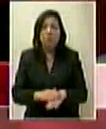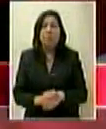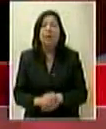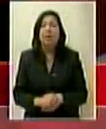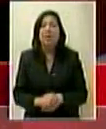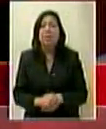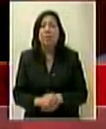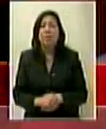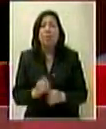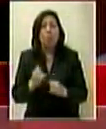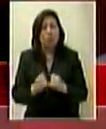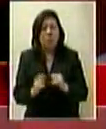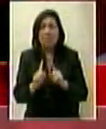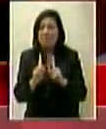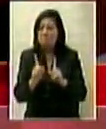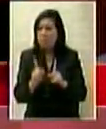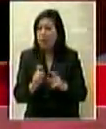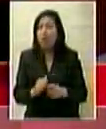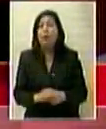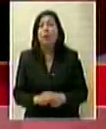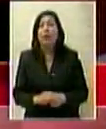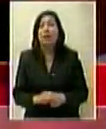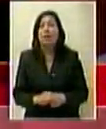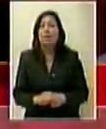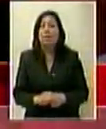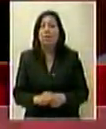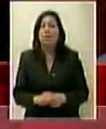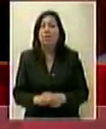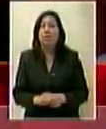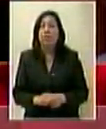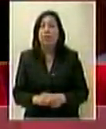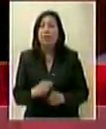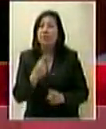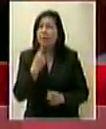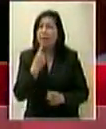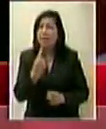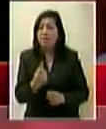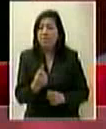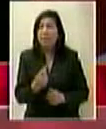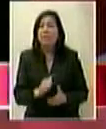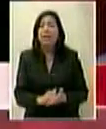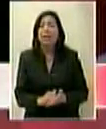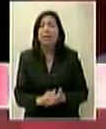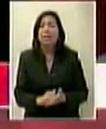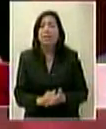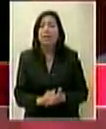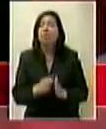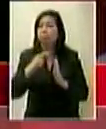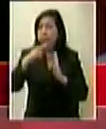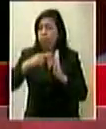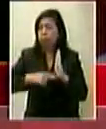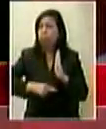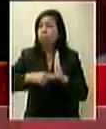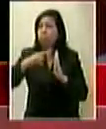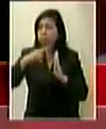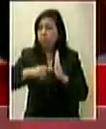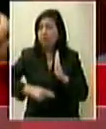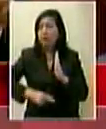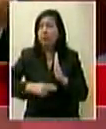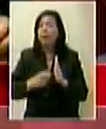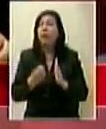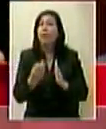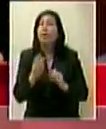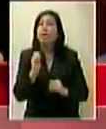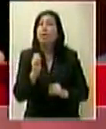pregunta que ha planteado el congresista Wong, señalarle que vamos a revisar